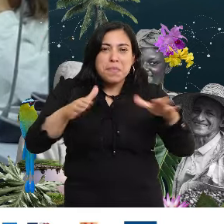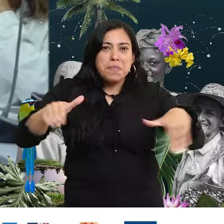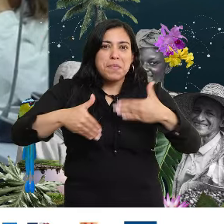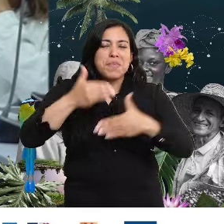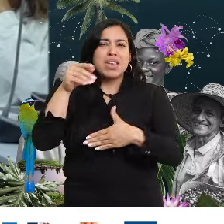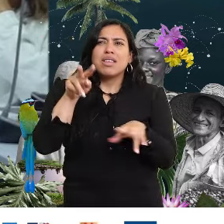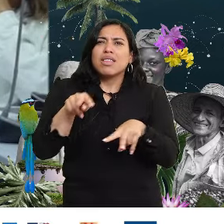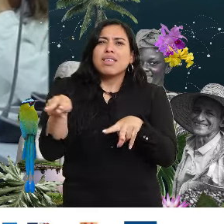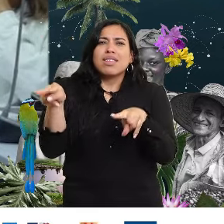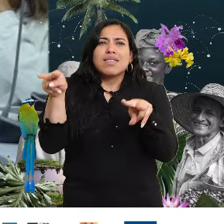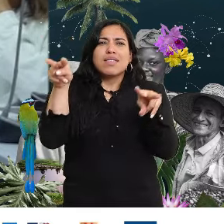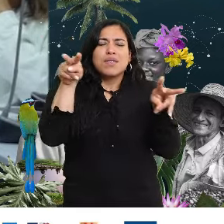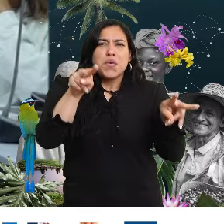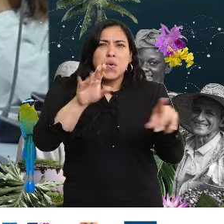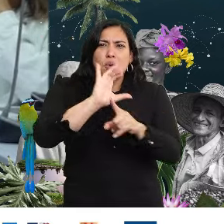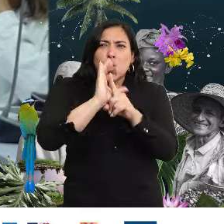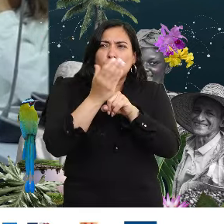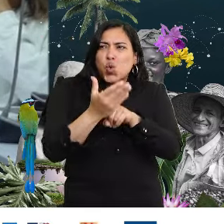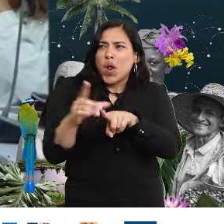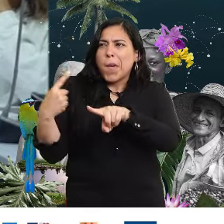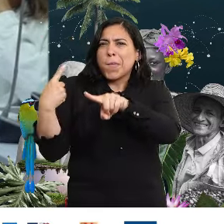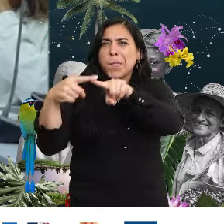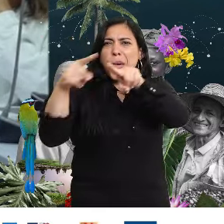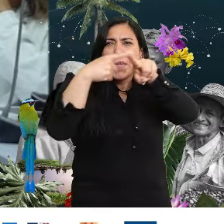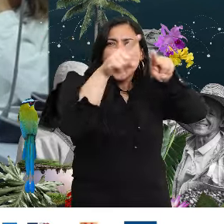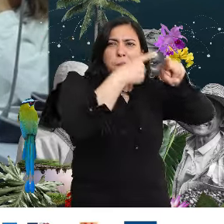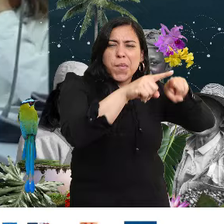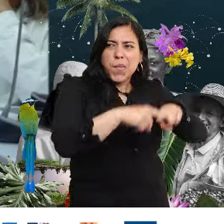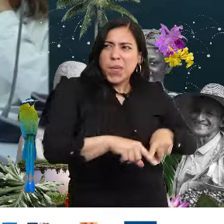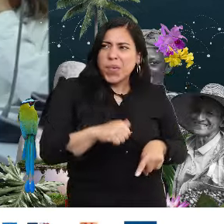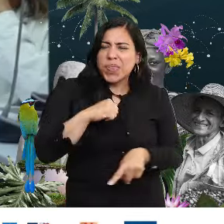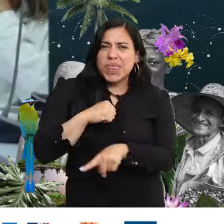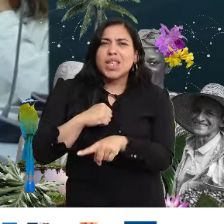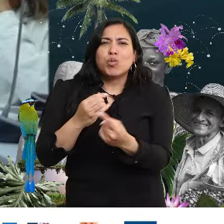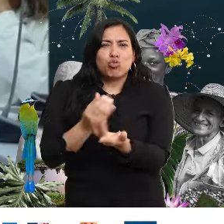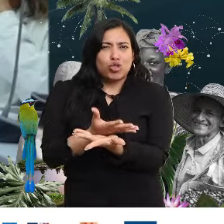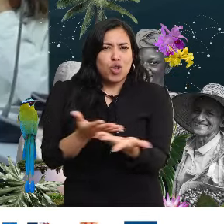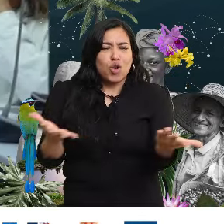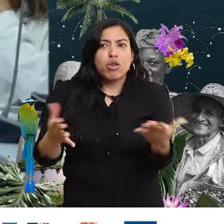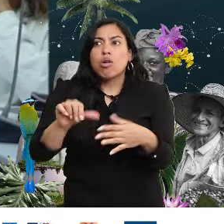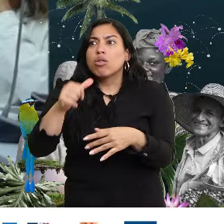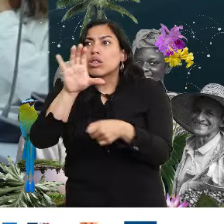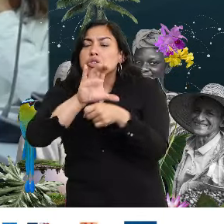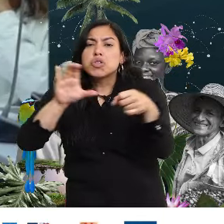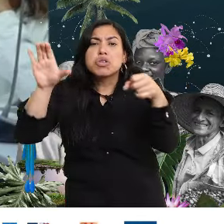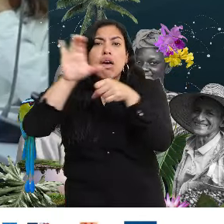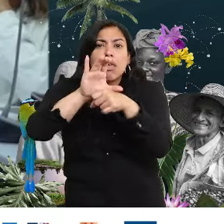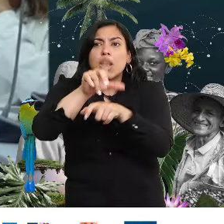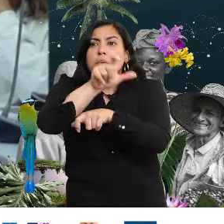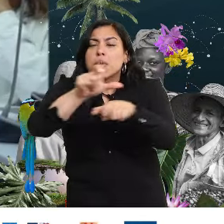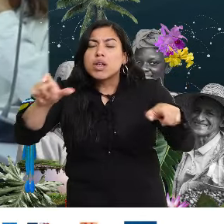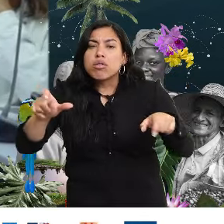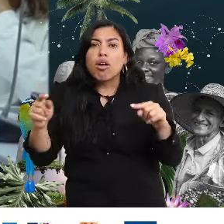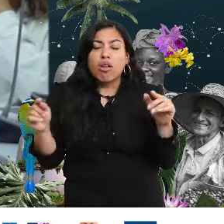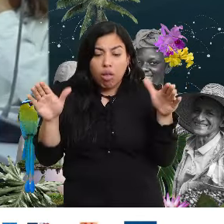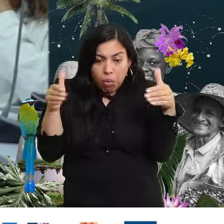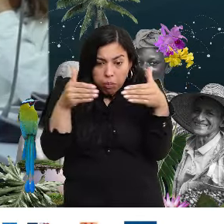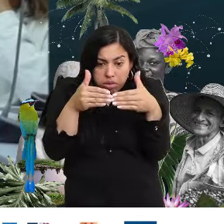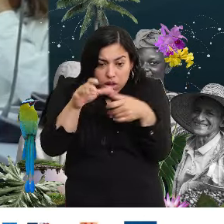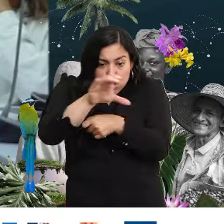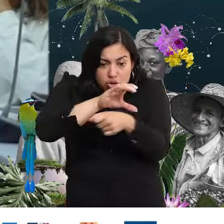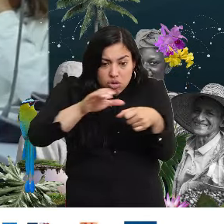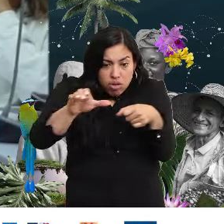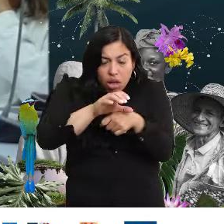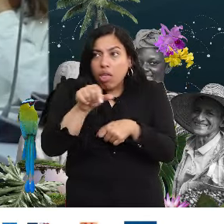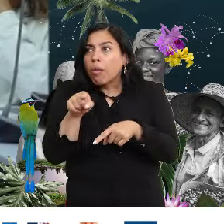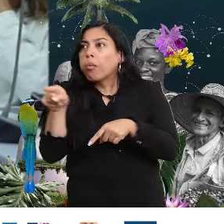esa diversidad cultural que a la mayoría de las ciudadanos y ciudadanas que estábamos encerrados en las ciudades,